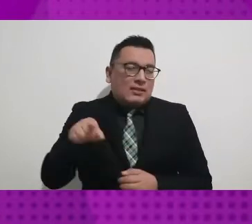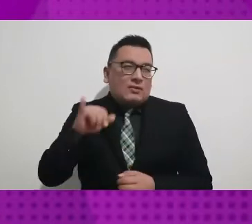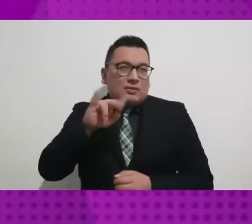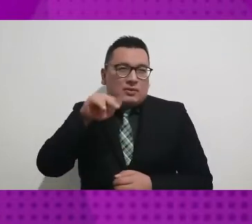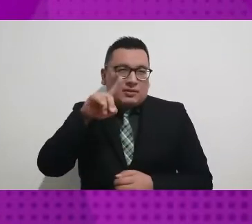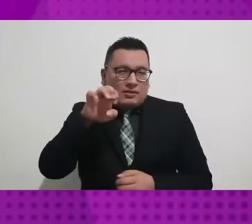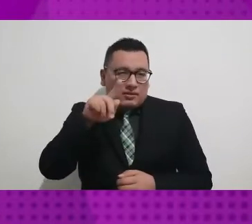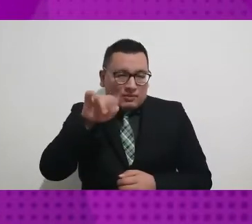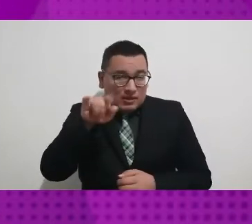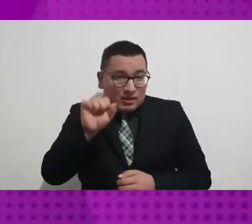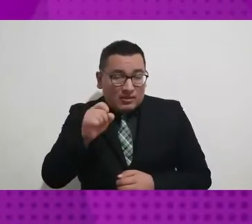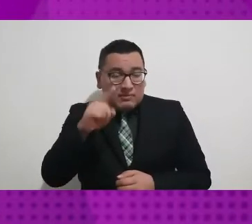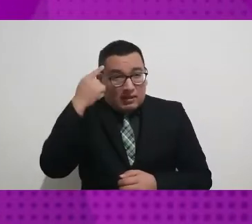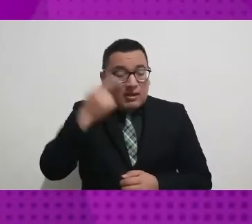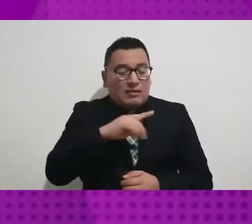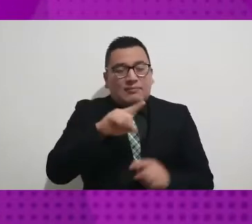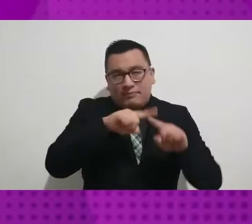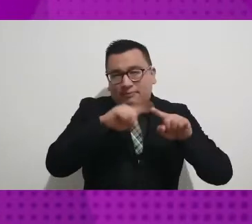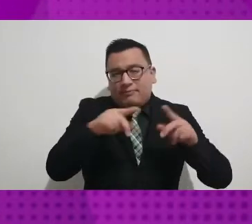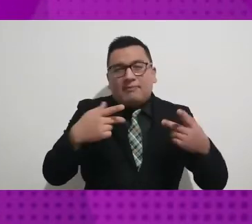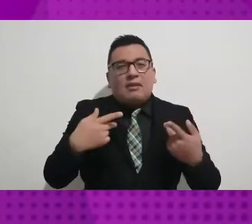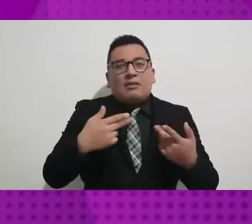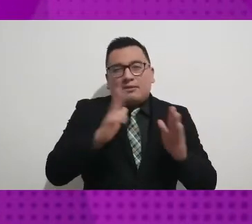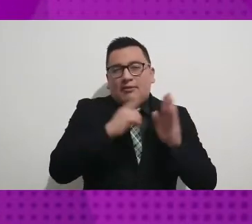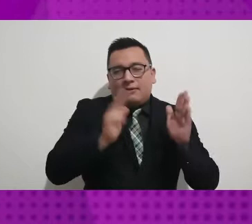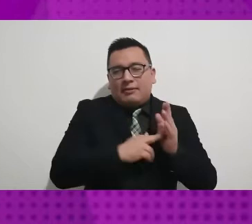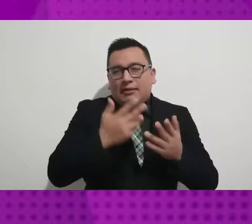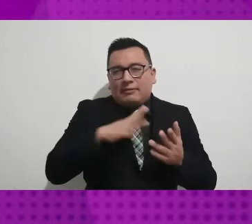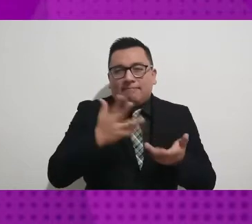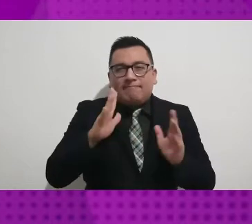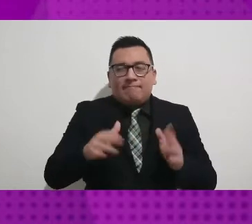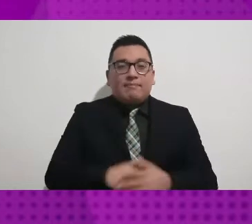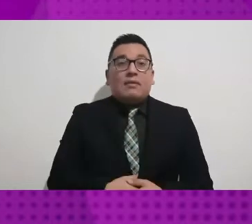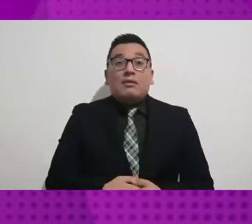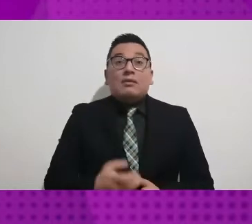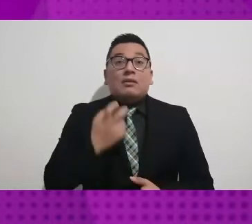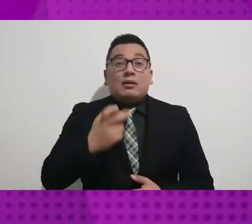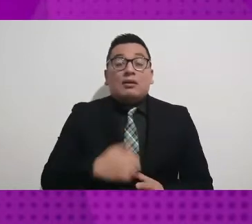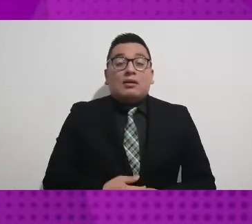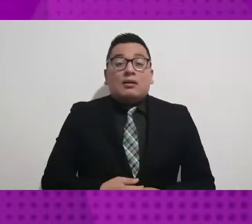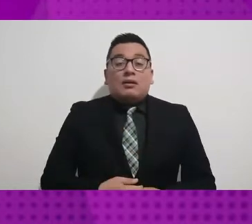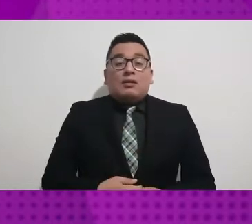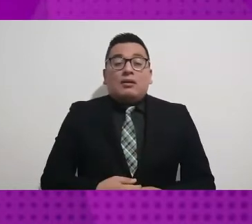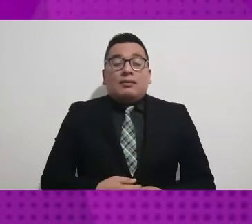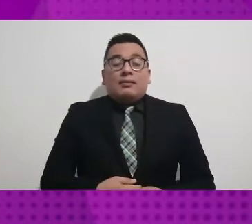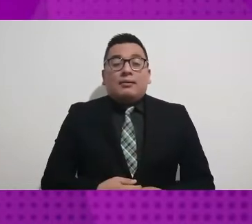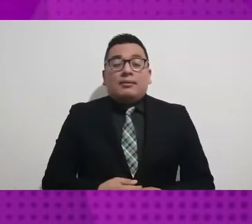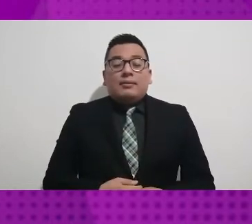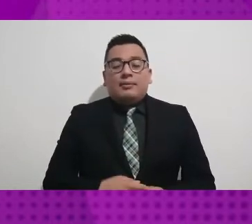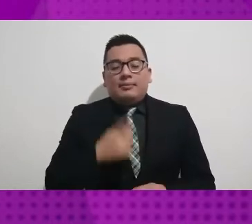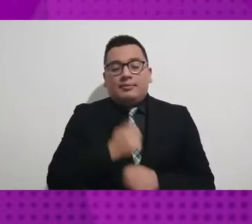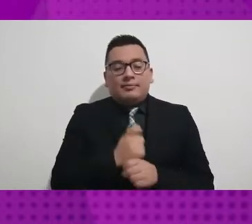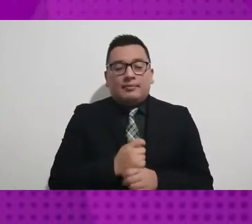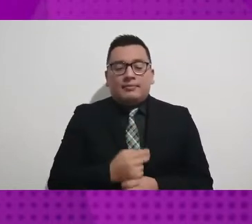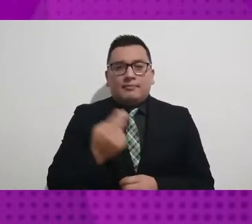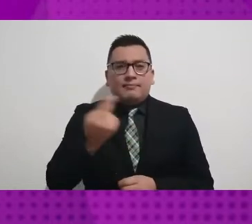participación de las candidaturas independientes en las diferentes etapas. Entonces, en ese sentido, esta primera etapa, un primer